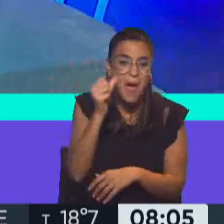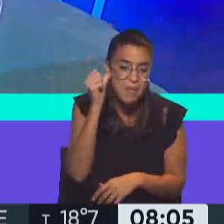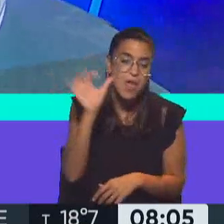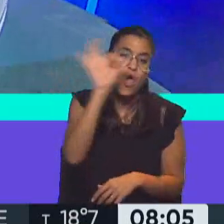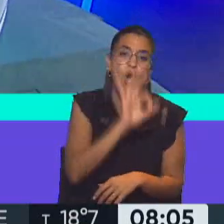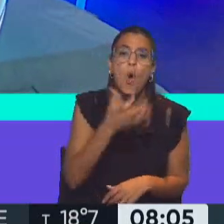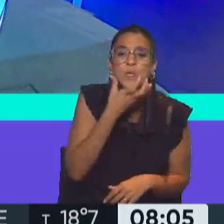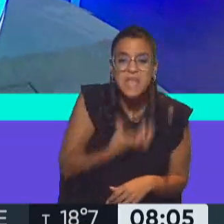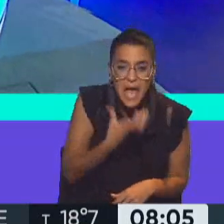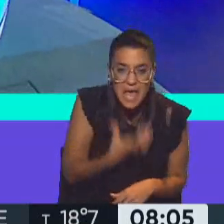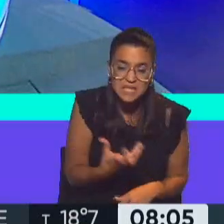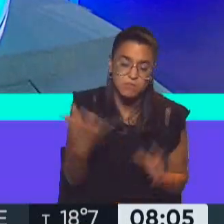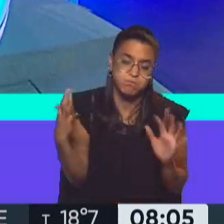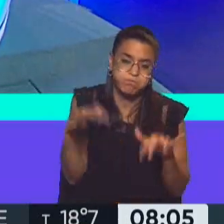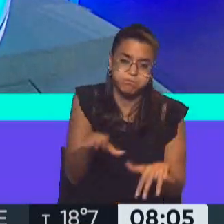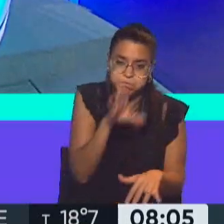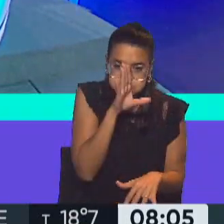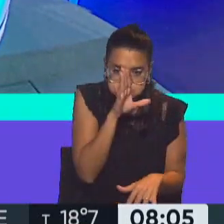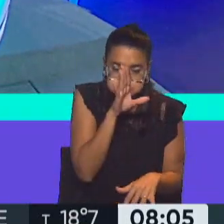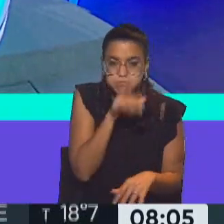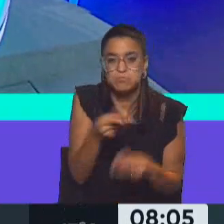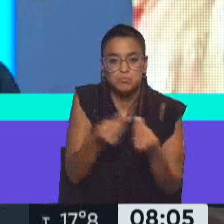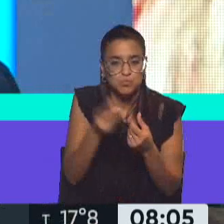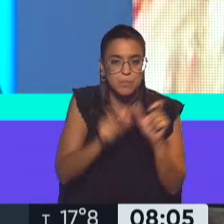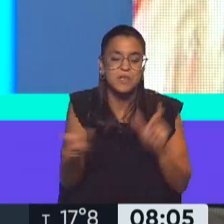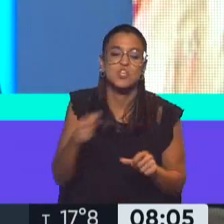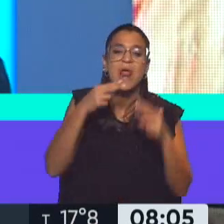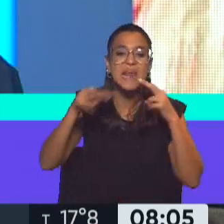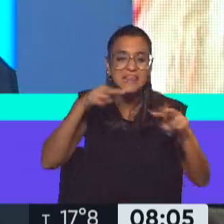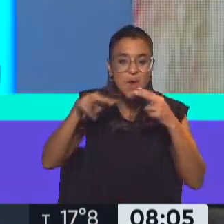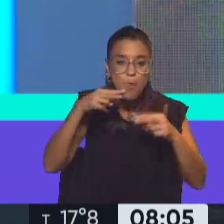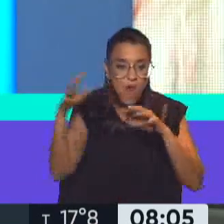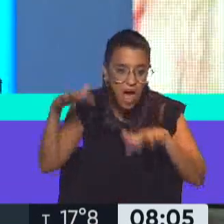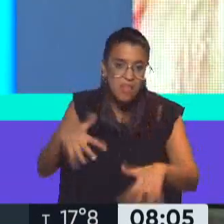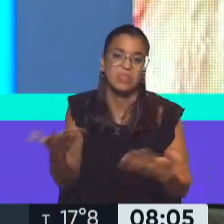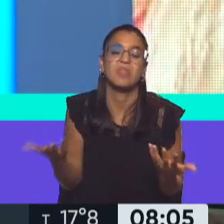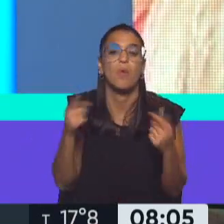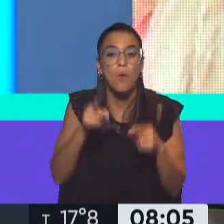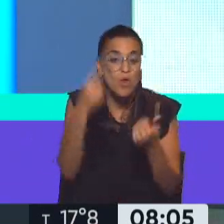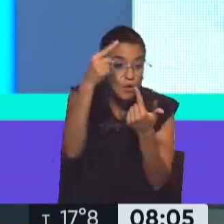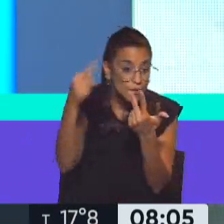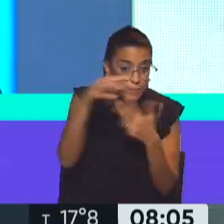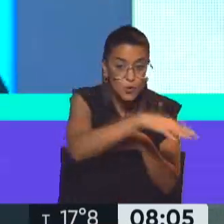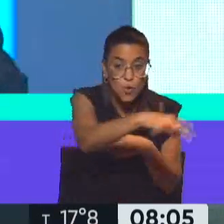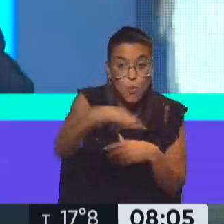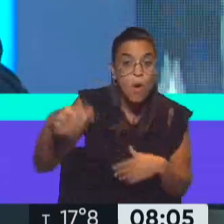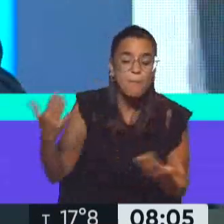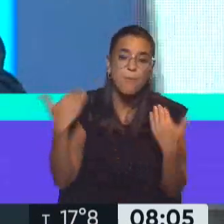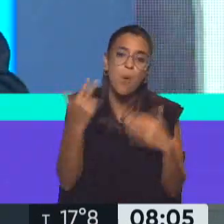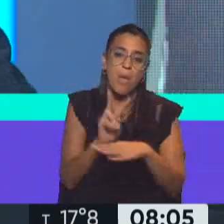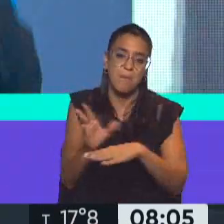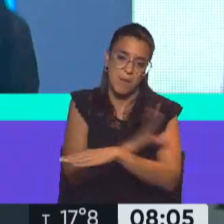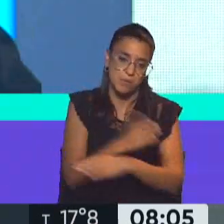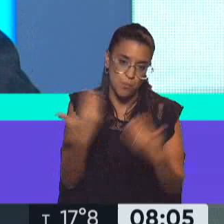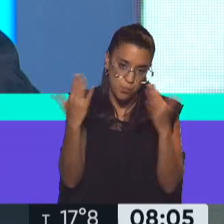o en Villa Gesell, ¿sí? Esos lugares de encuentro masivos en los restaurantes. Bueno, en todos esos lugares se puede hacer